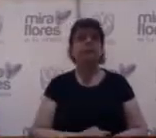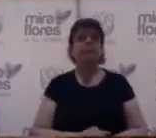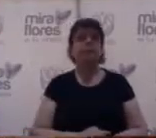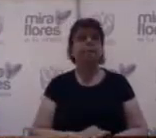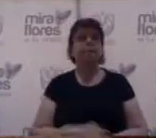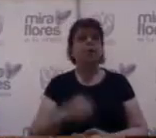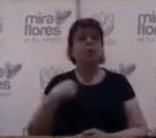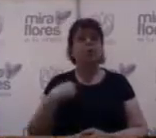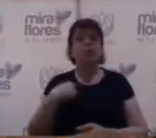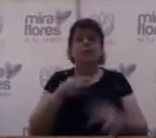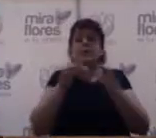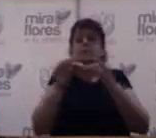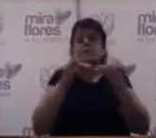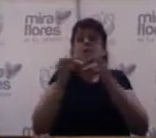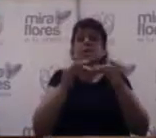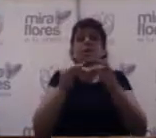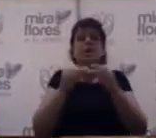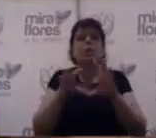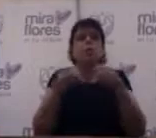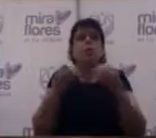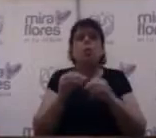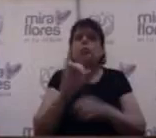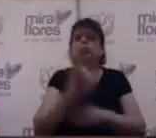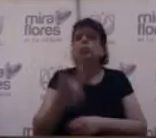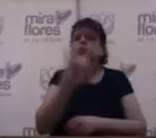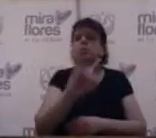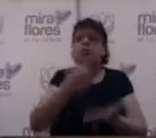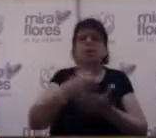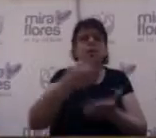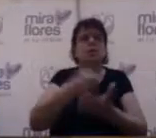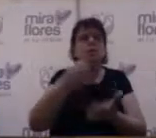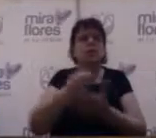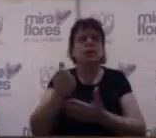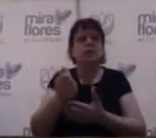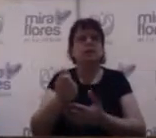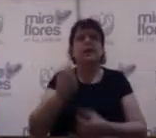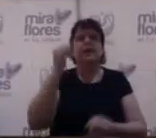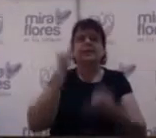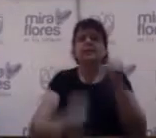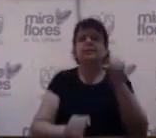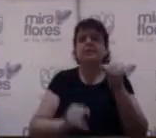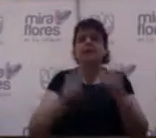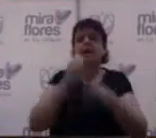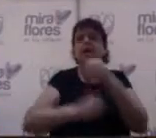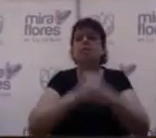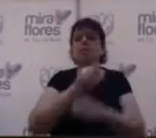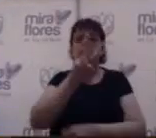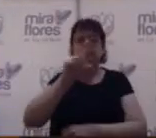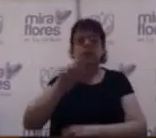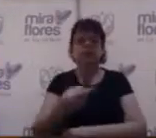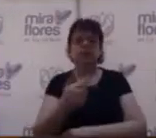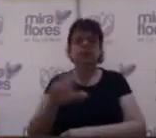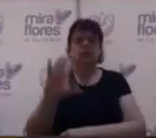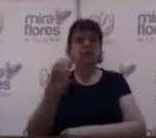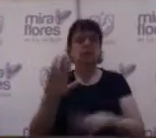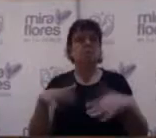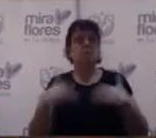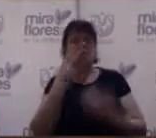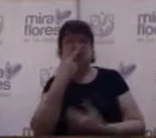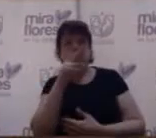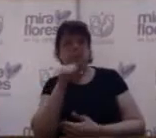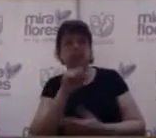voy a dar cuenta de los resultados de la ejecución presupuestaria de ingresos y gastos al cierre del 2017. Como podemos observar, la Municipalidad